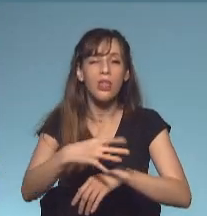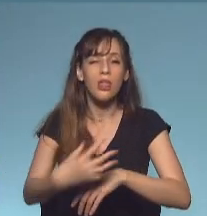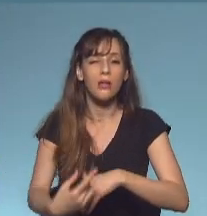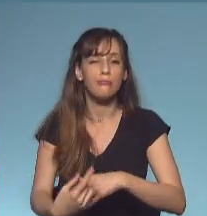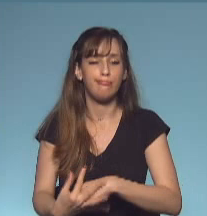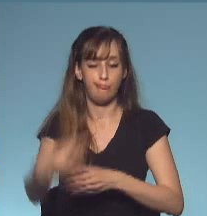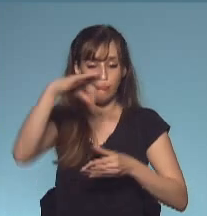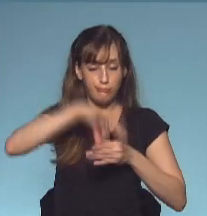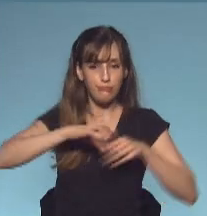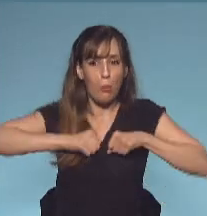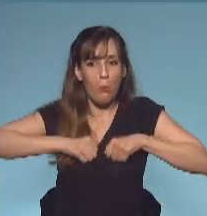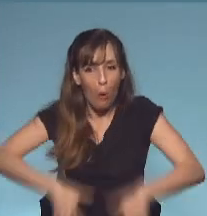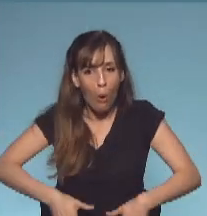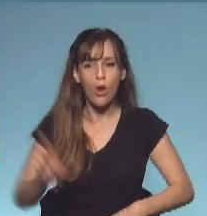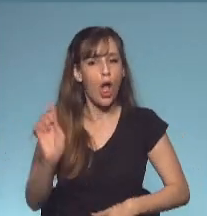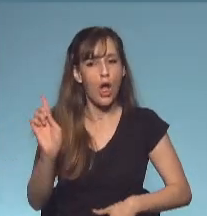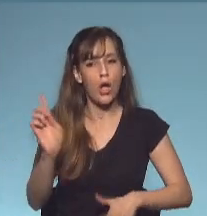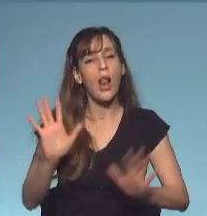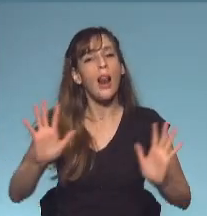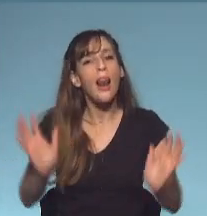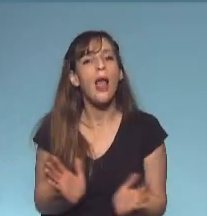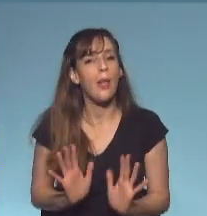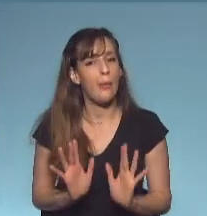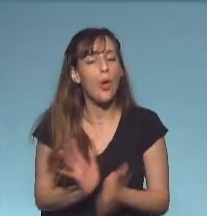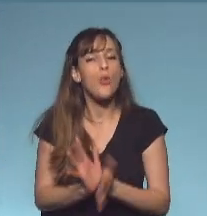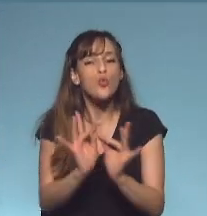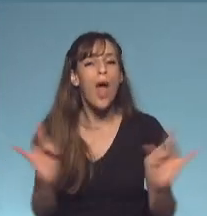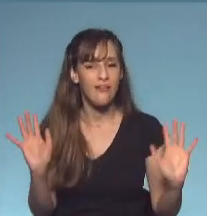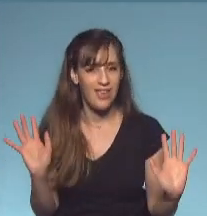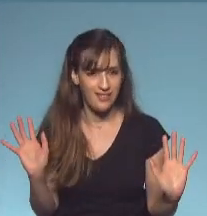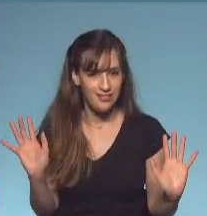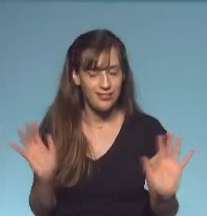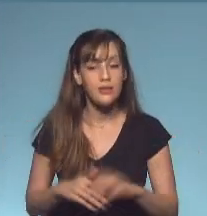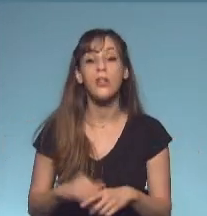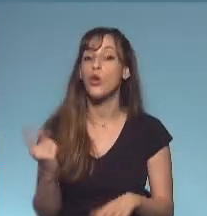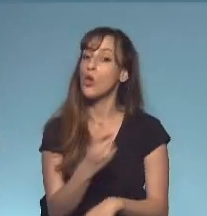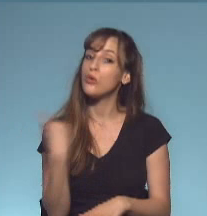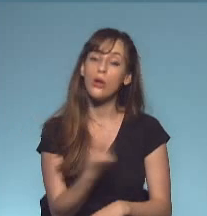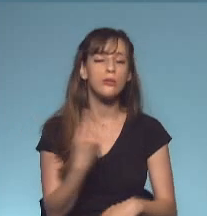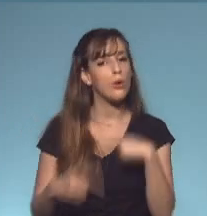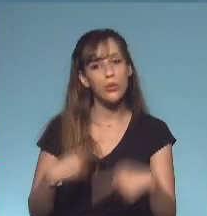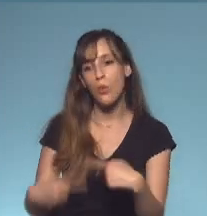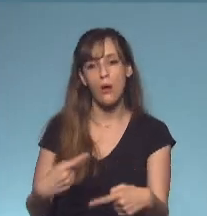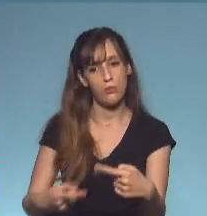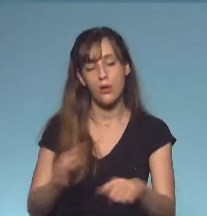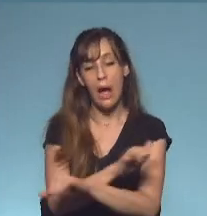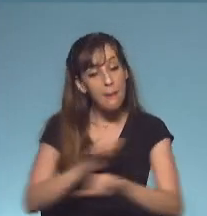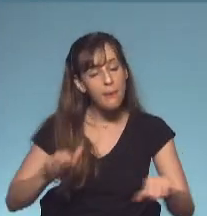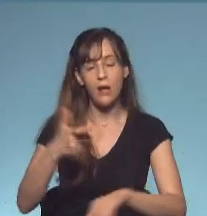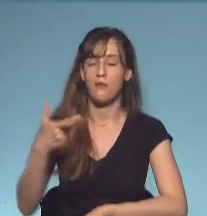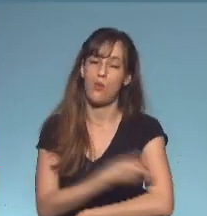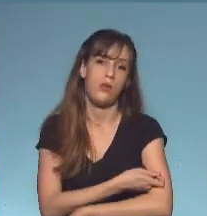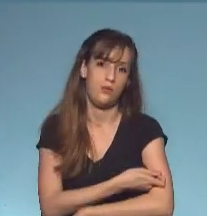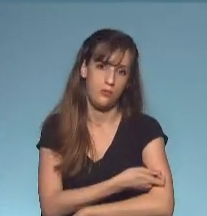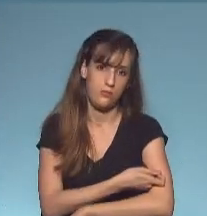leve. Así que seguimos avanzando con nuestra campaña de vacunación.